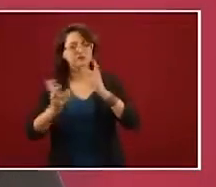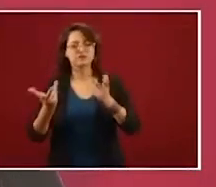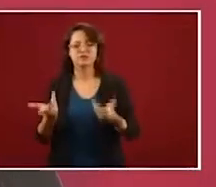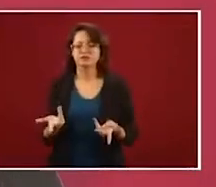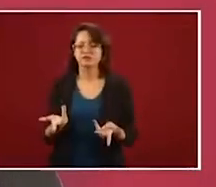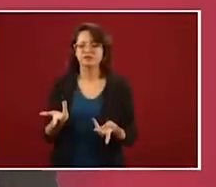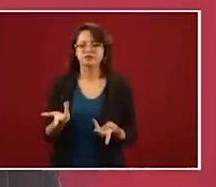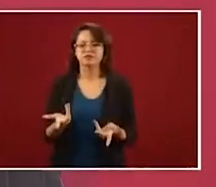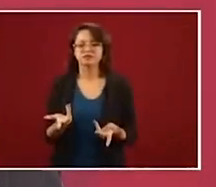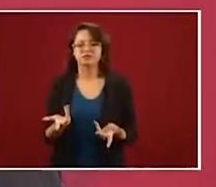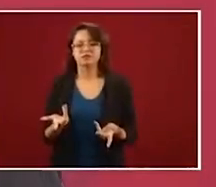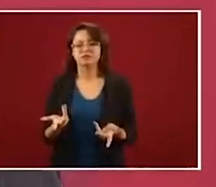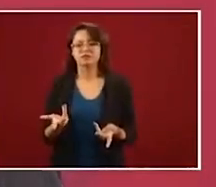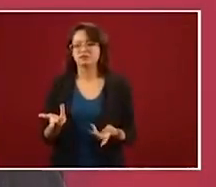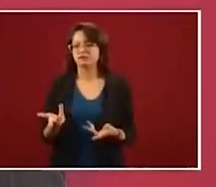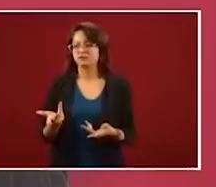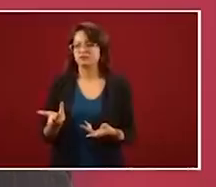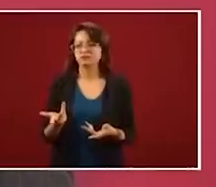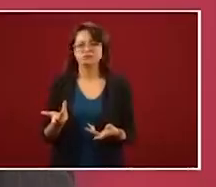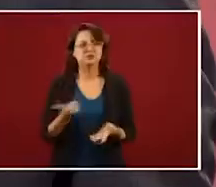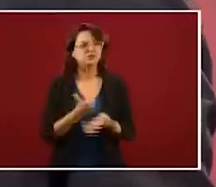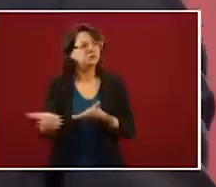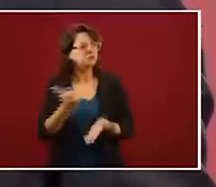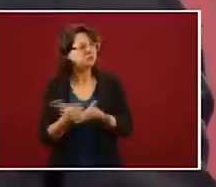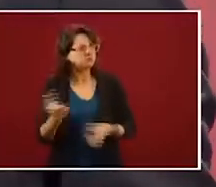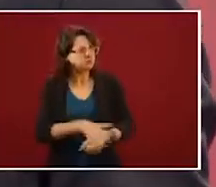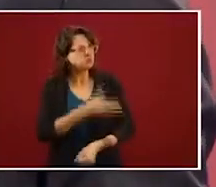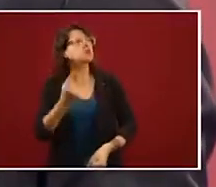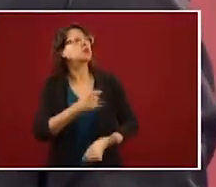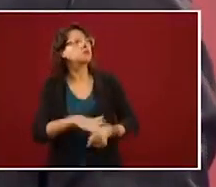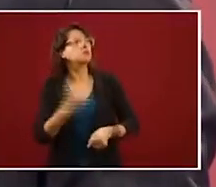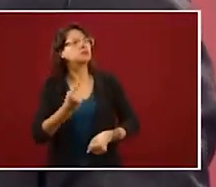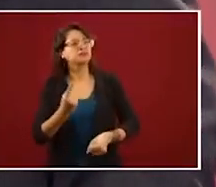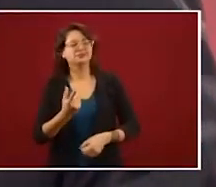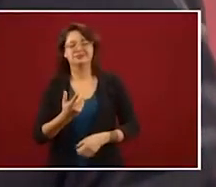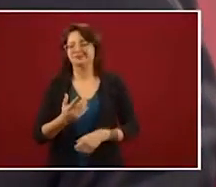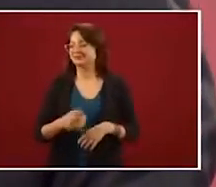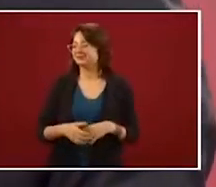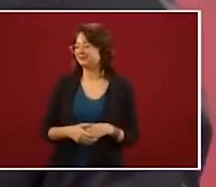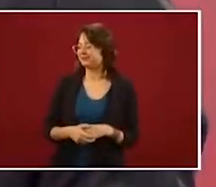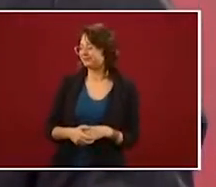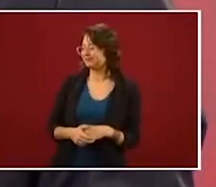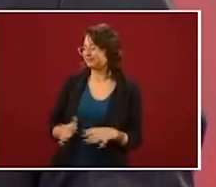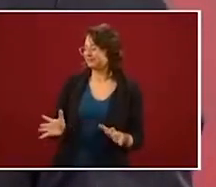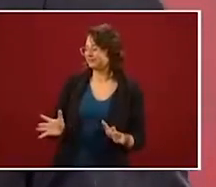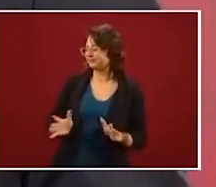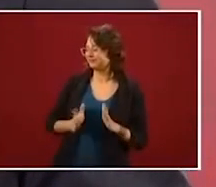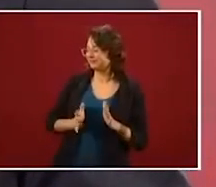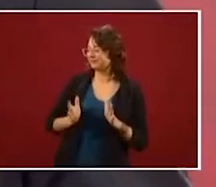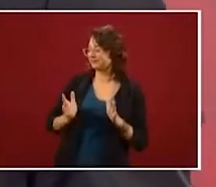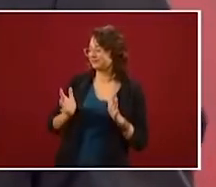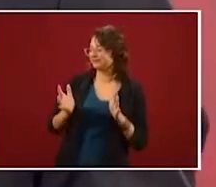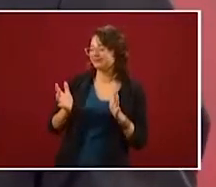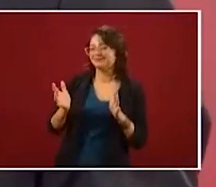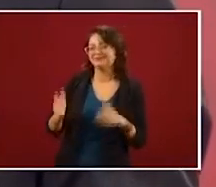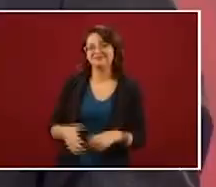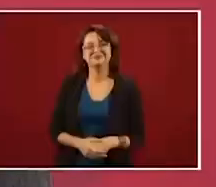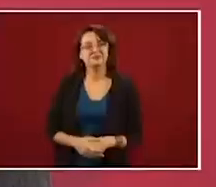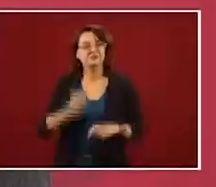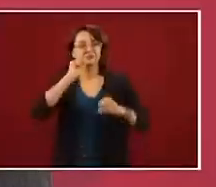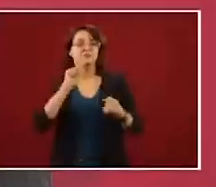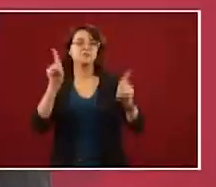un pensamiento similar al del por qué la gratuidad de la